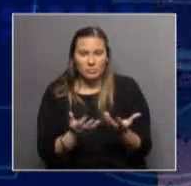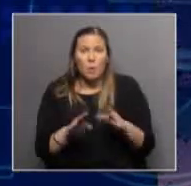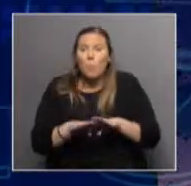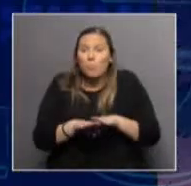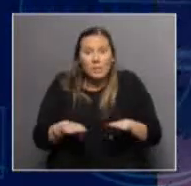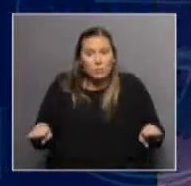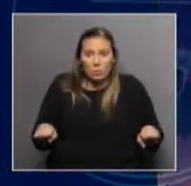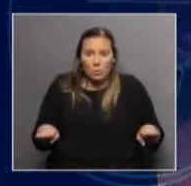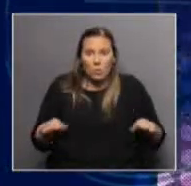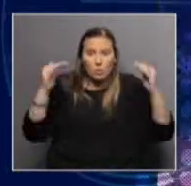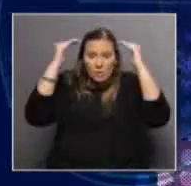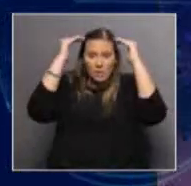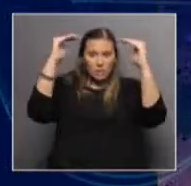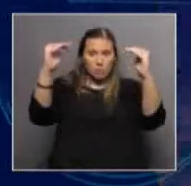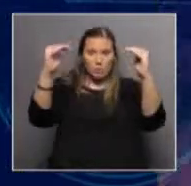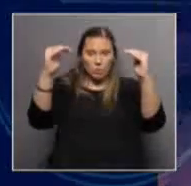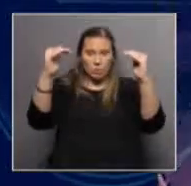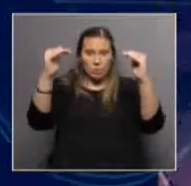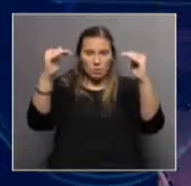un piso, un techo.